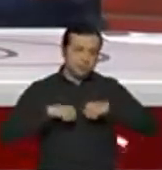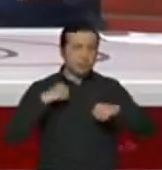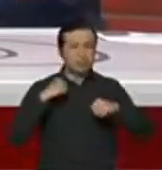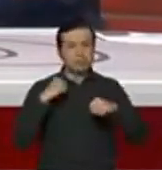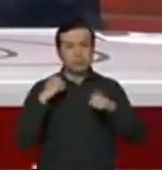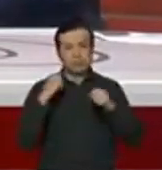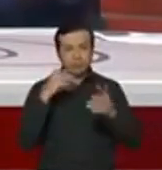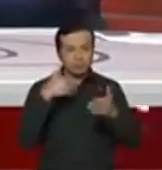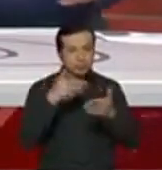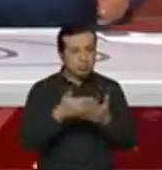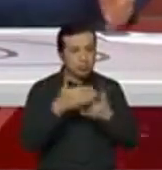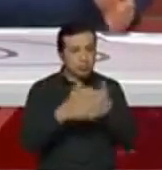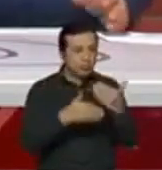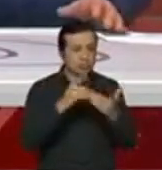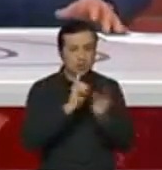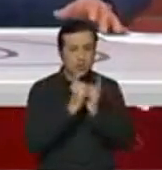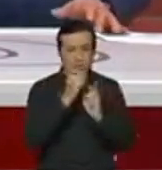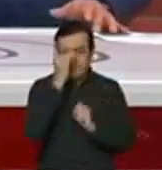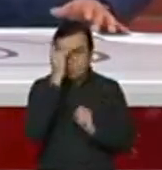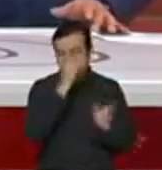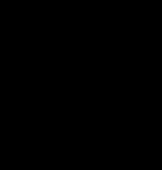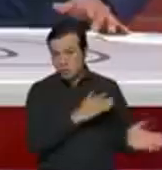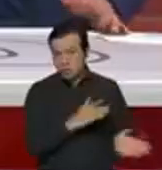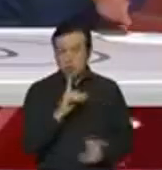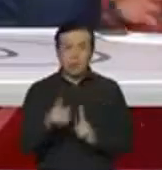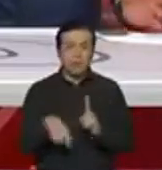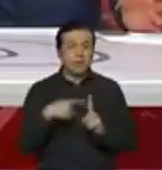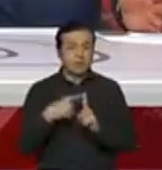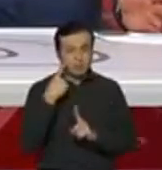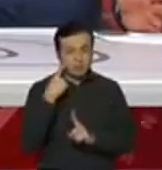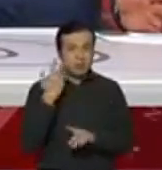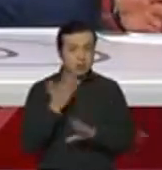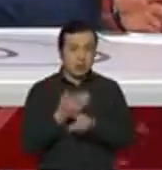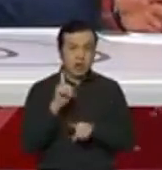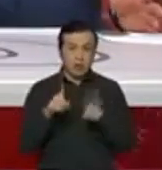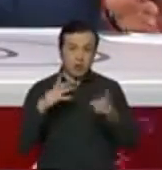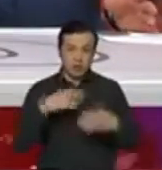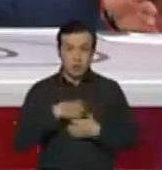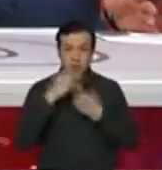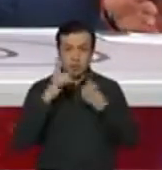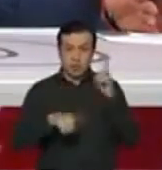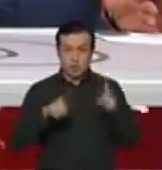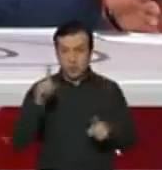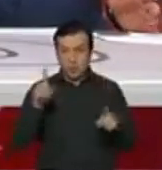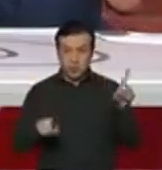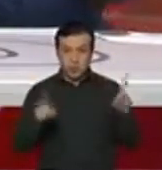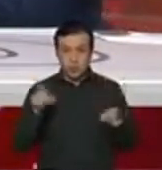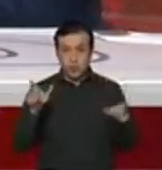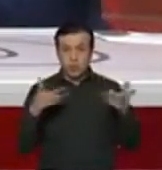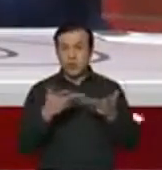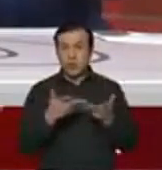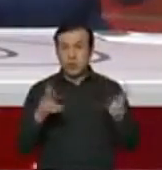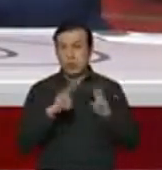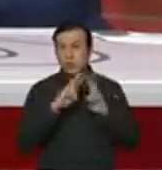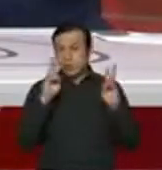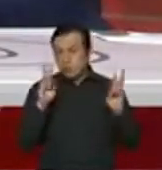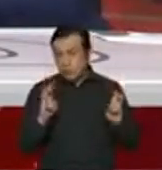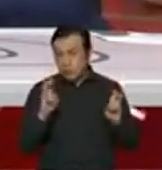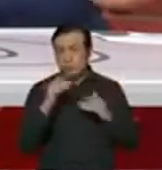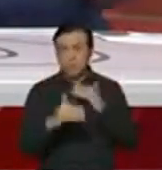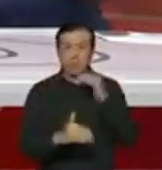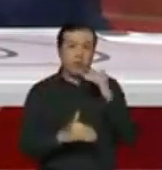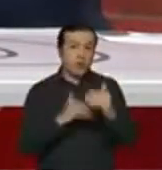estos procesos de reestructuración de deudas y demás, porque sí se han presentado quejas desde distintos afiliados sobre